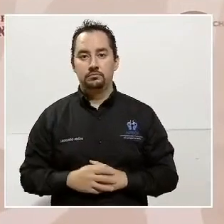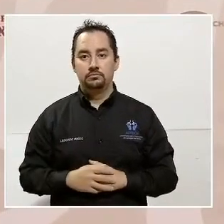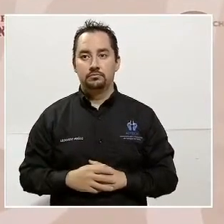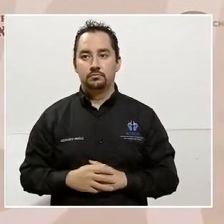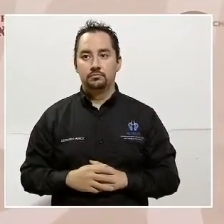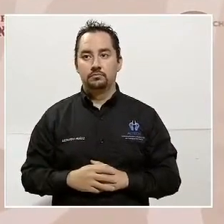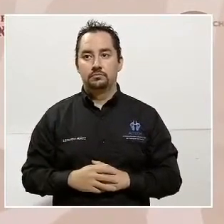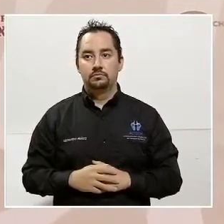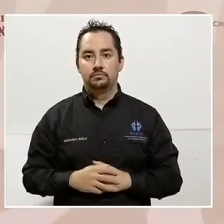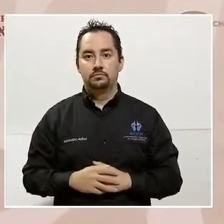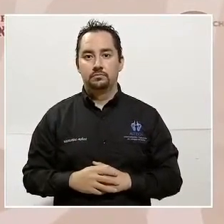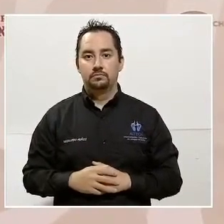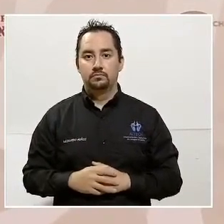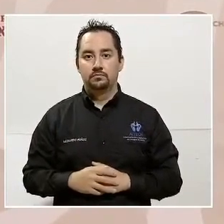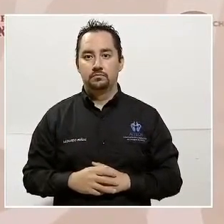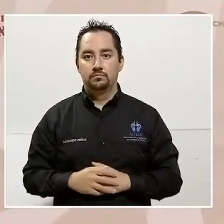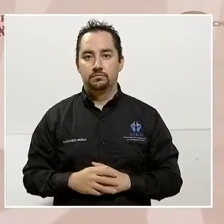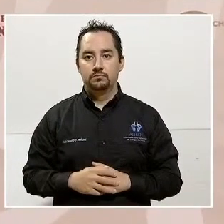que